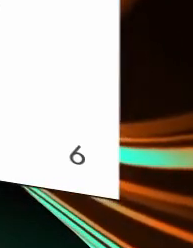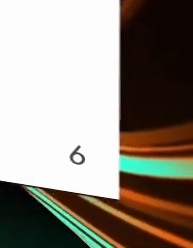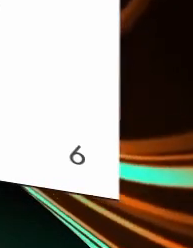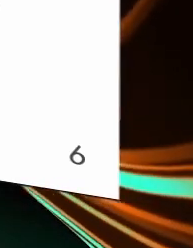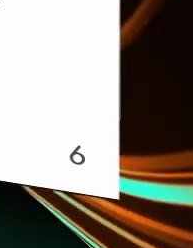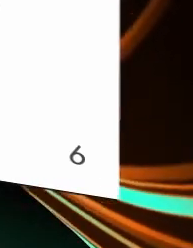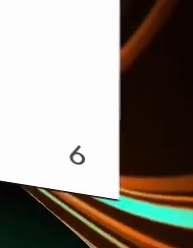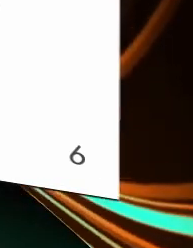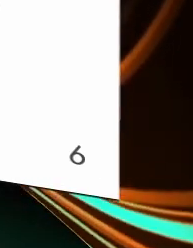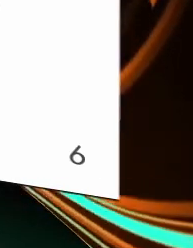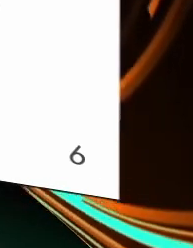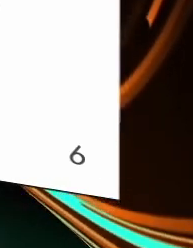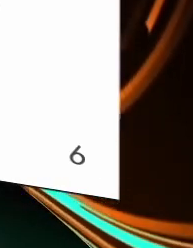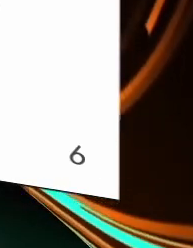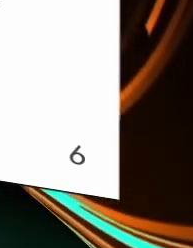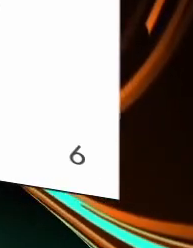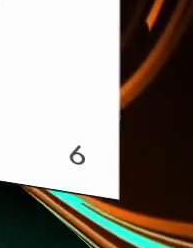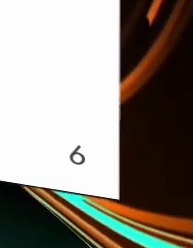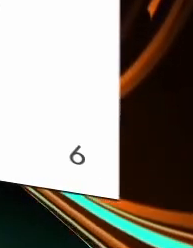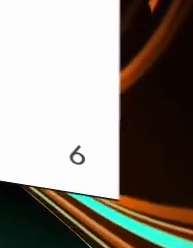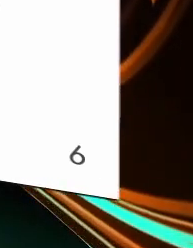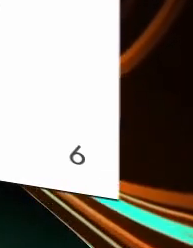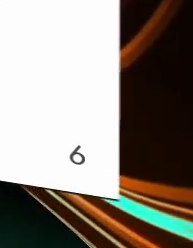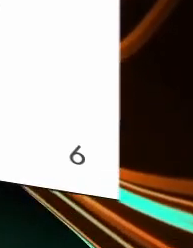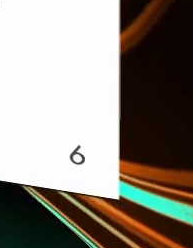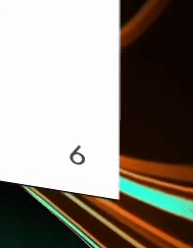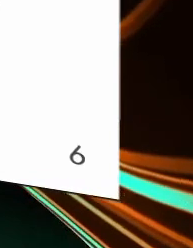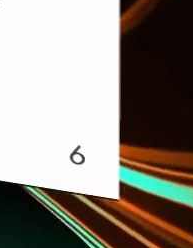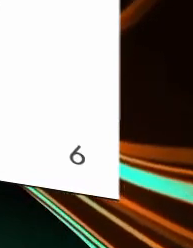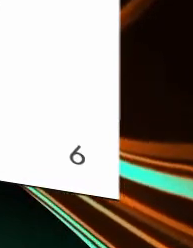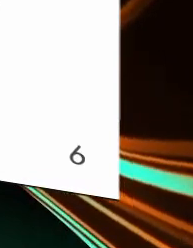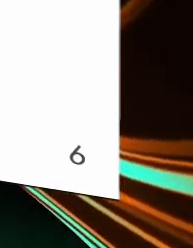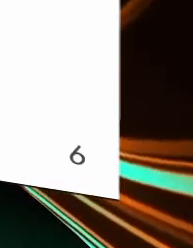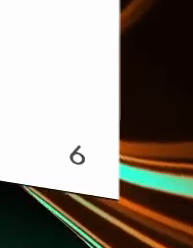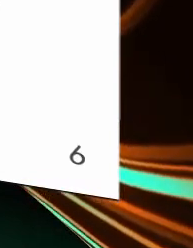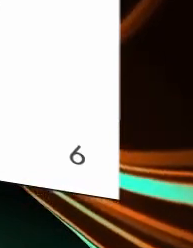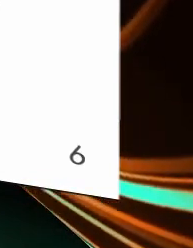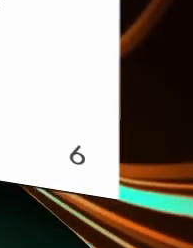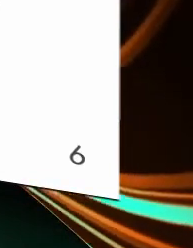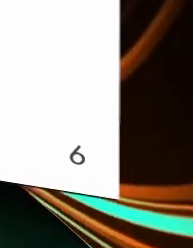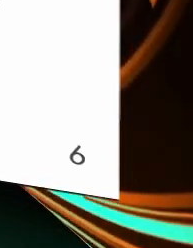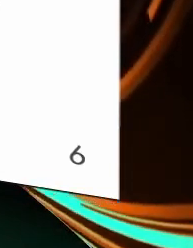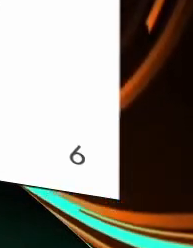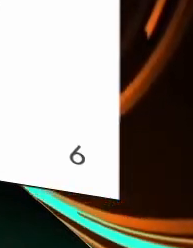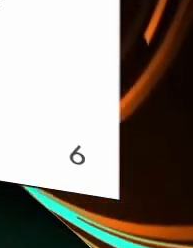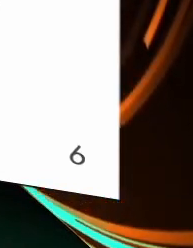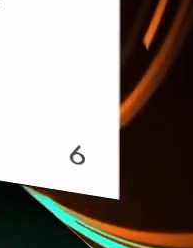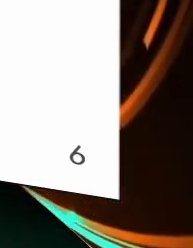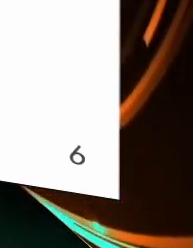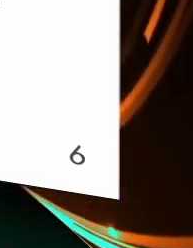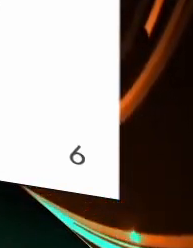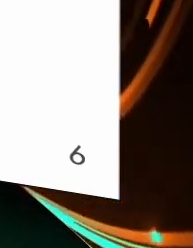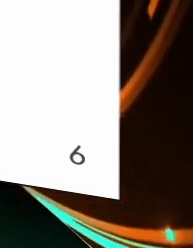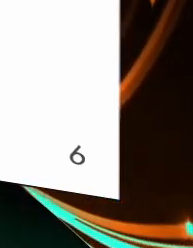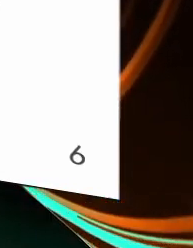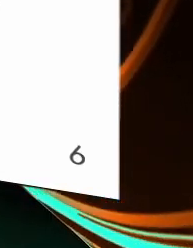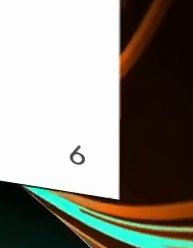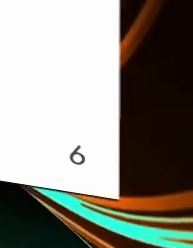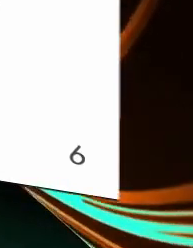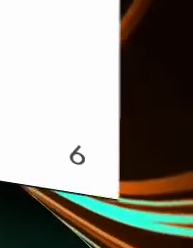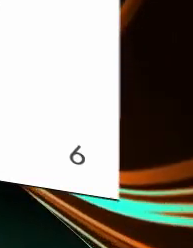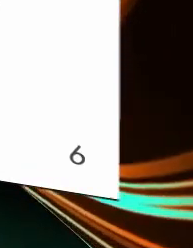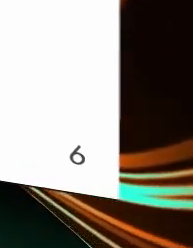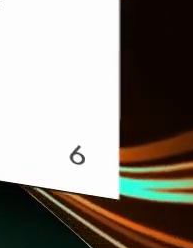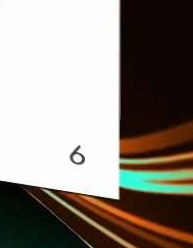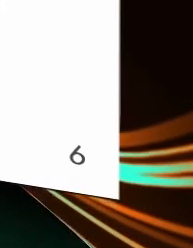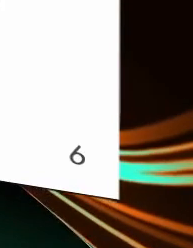definida. El control de químicos ahí también requiere bastantes elementos de protección personal